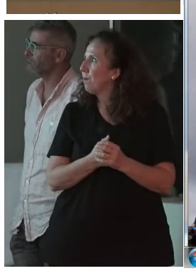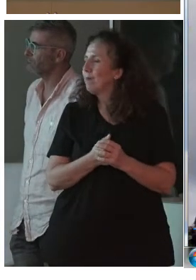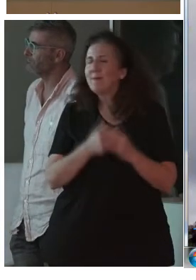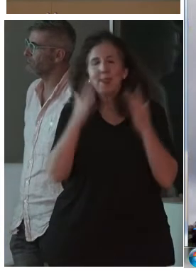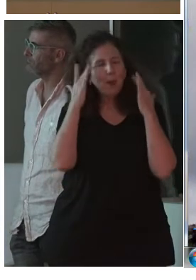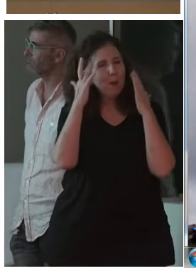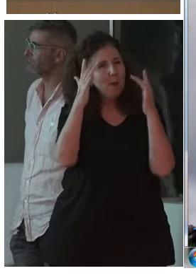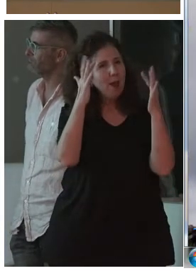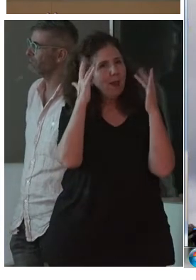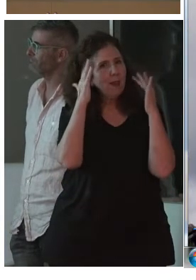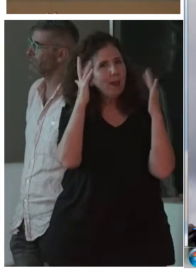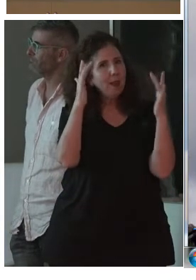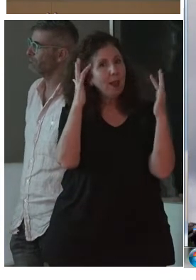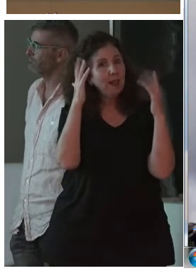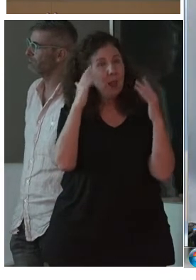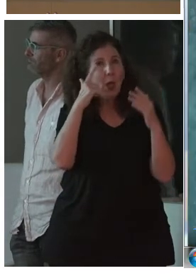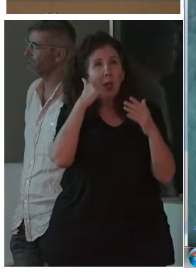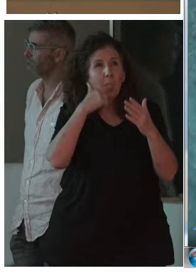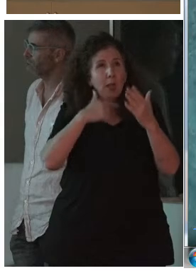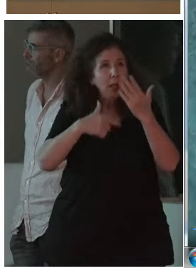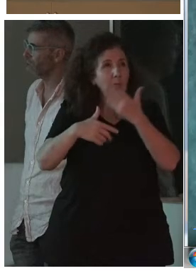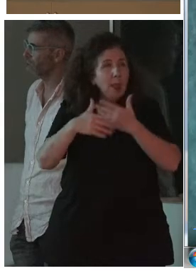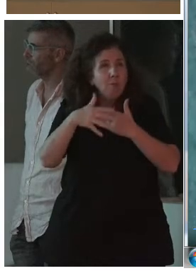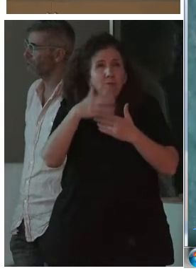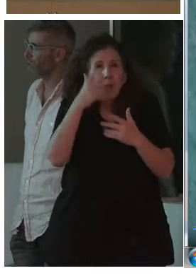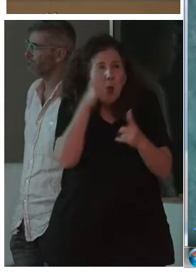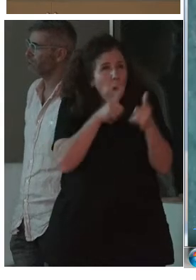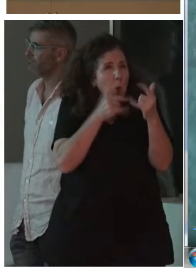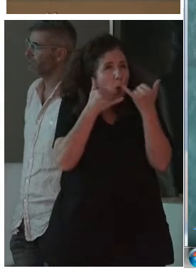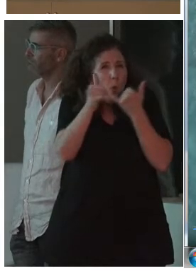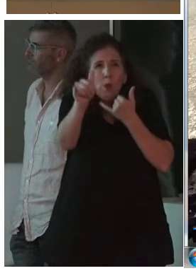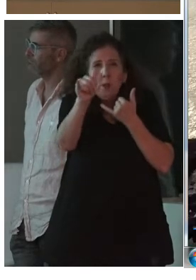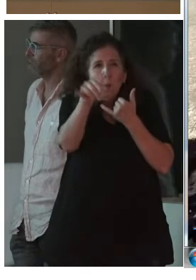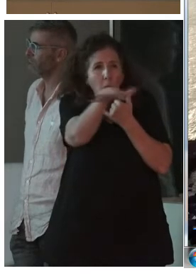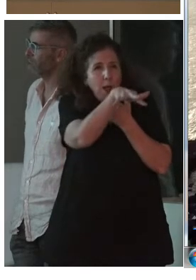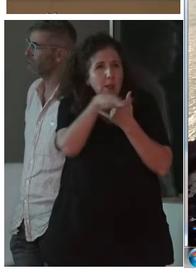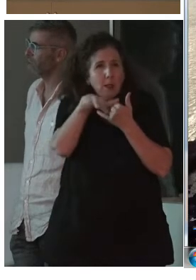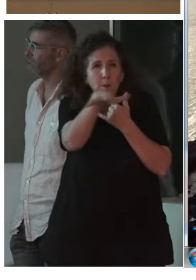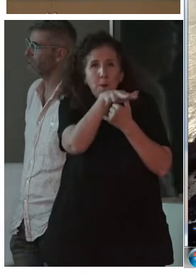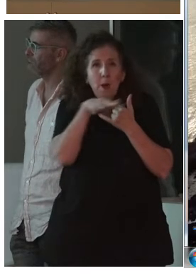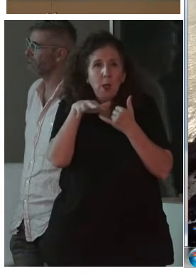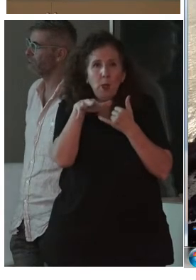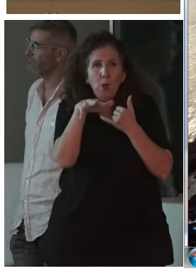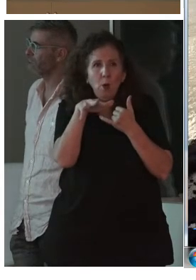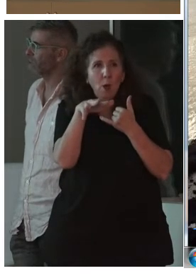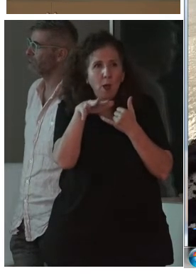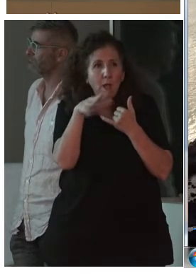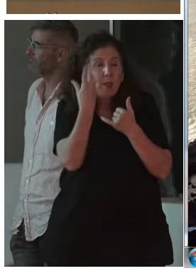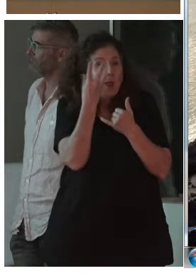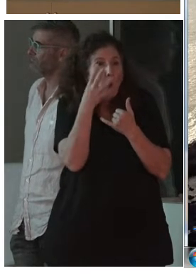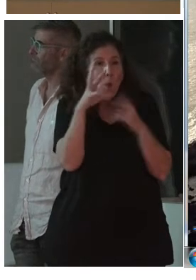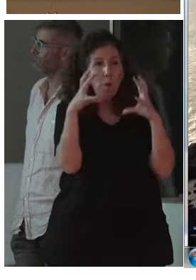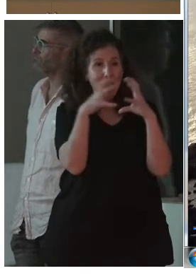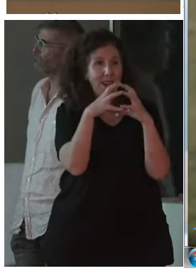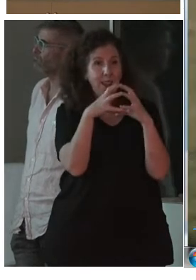Imagínate que en el último lugar del planeta existen personas con discapacidad que quieren ir a vivirlo. Eso significa que